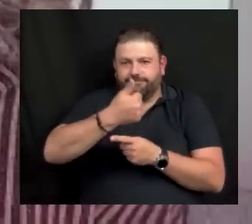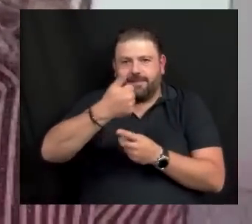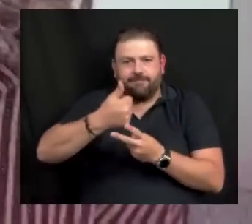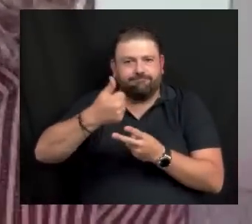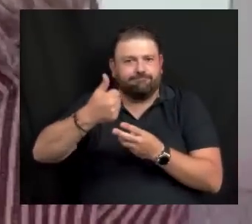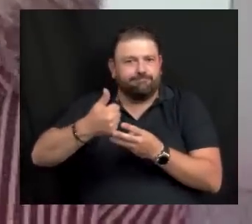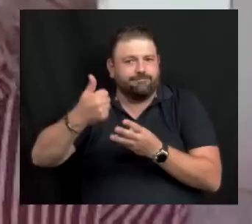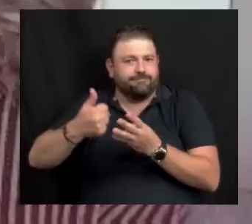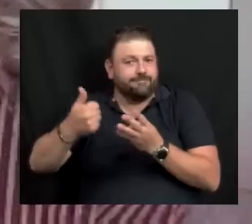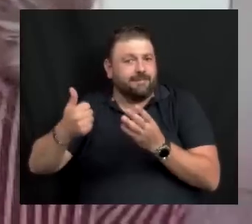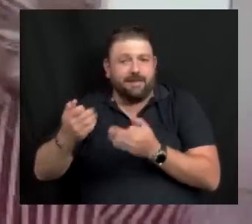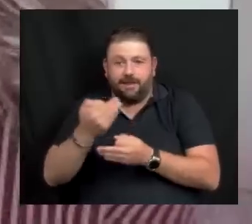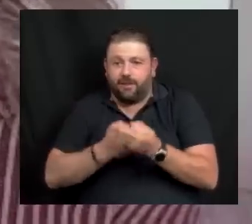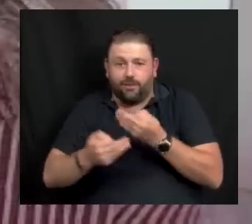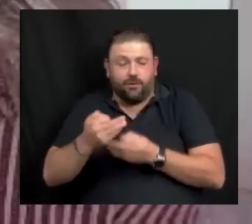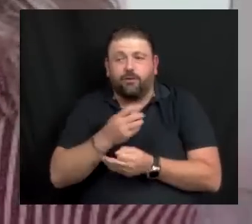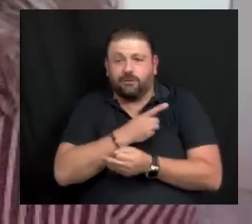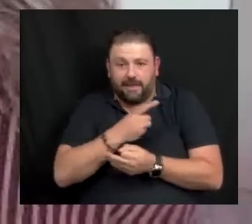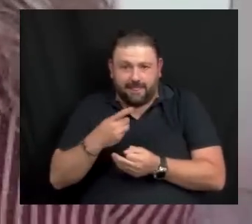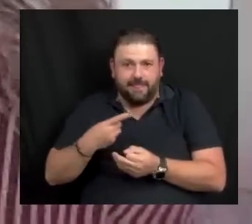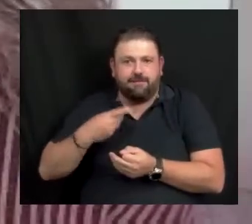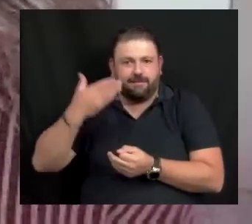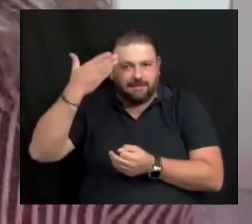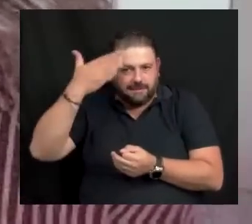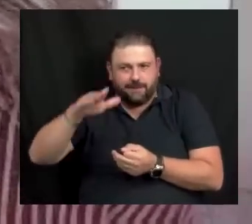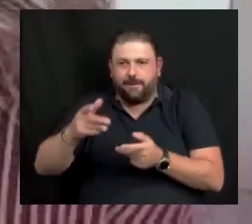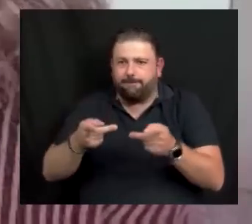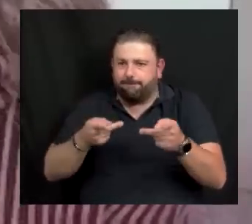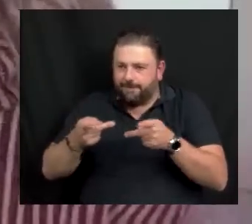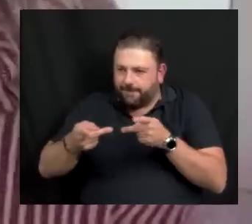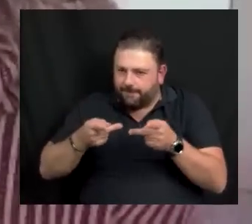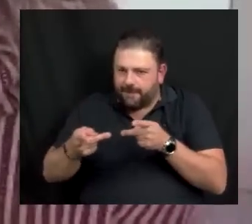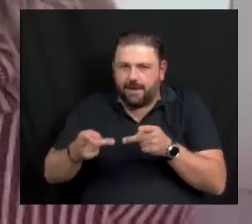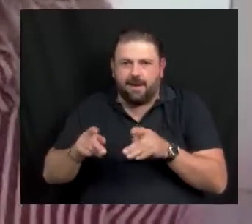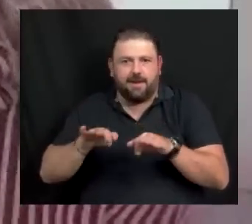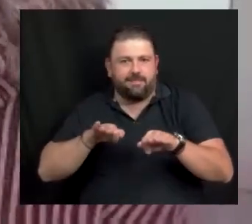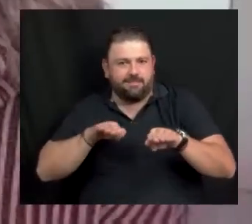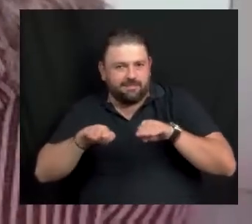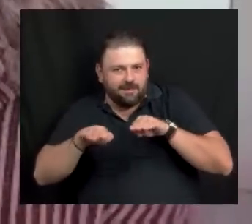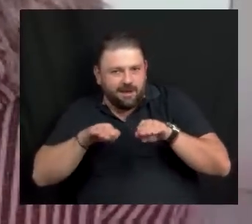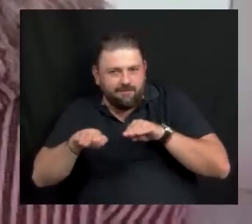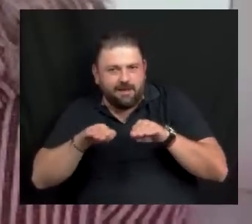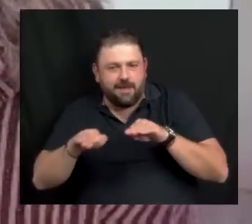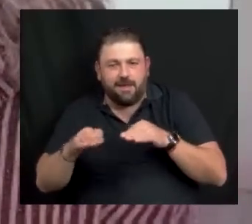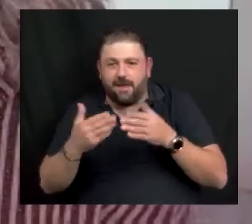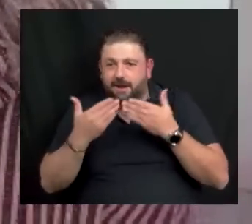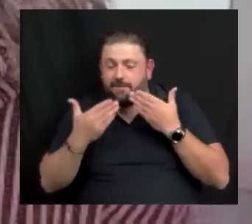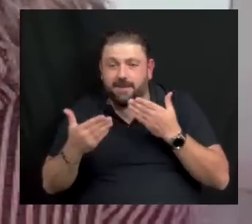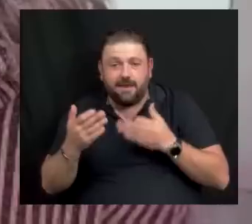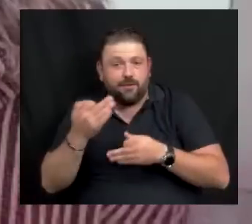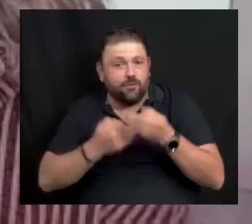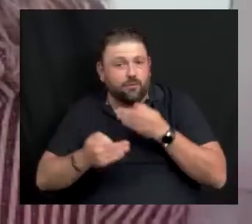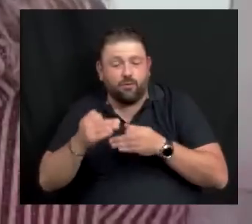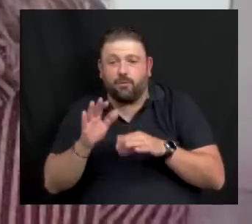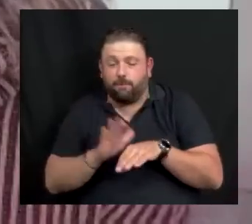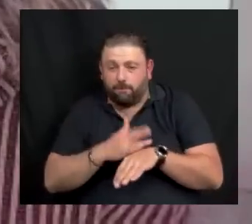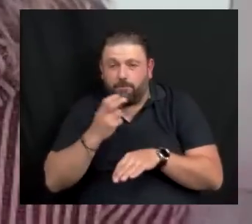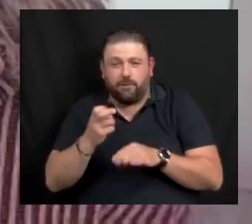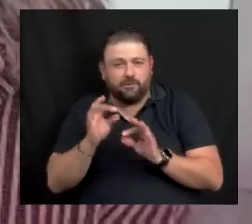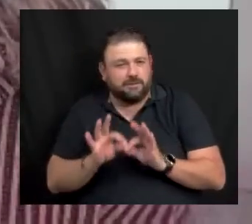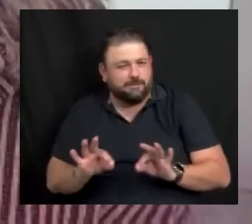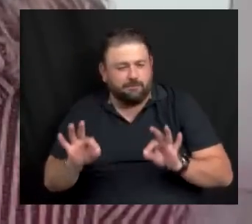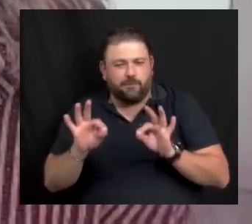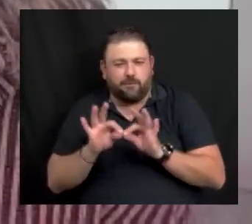pues obviamente tenemos que planear, trabajar y emocionarnos y ser felices con lo que vamos haciendo, porque el camino es una maravilla.